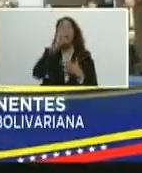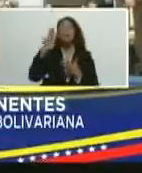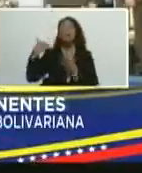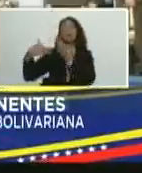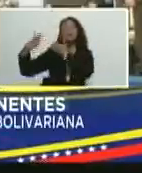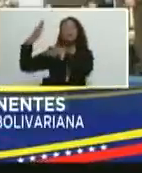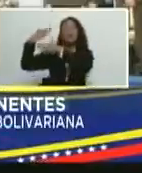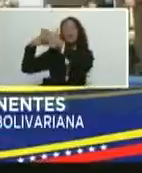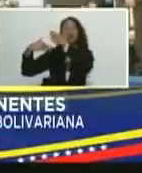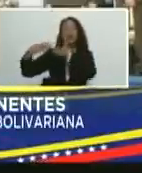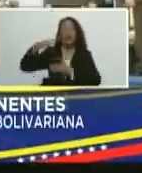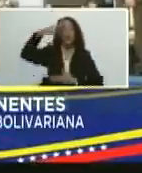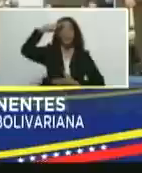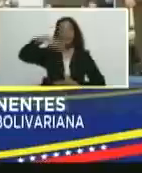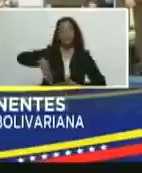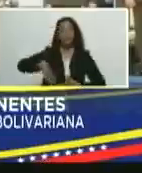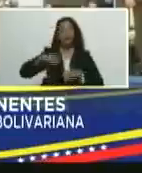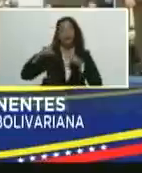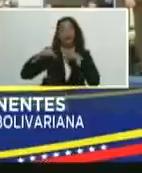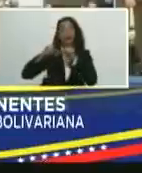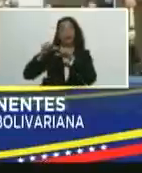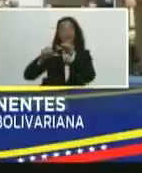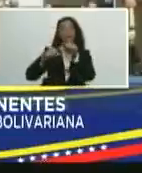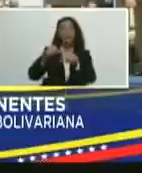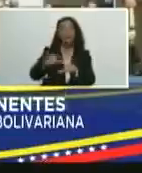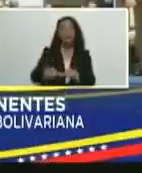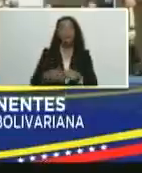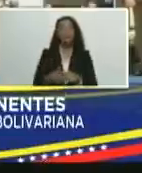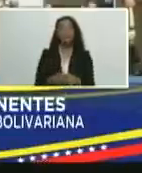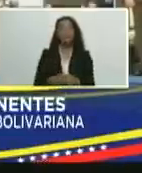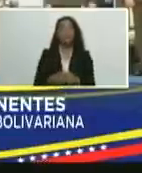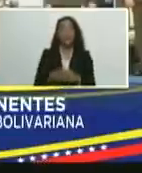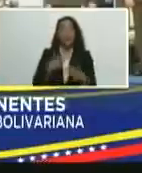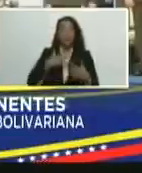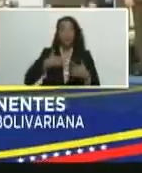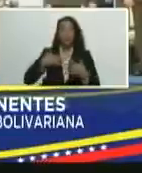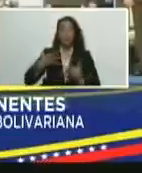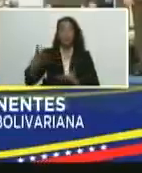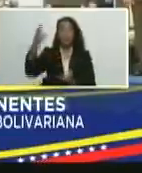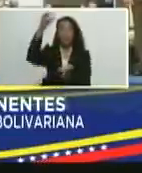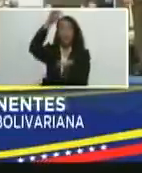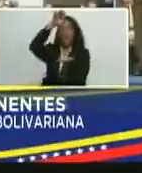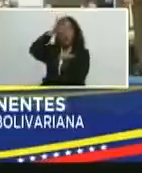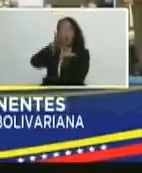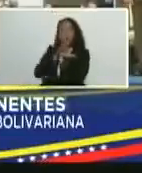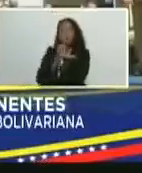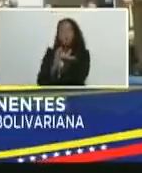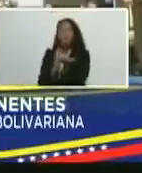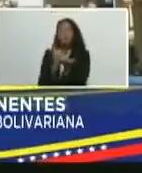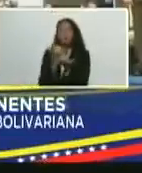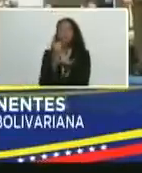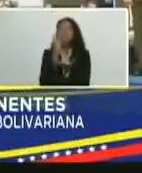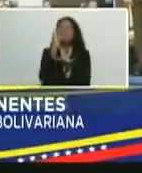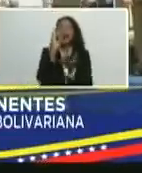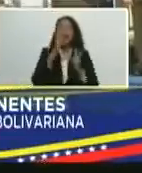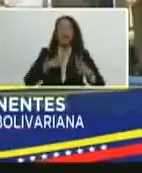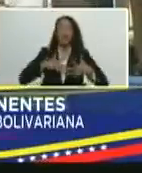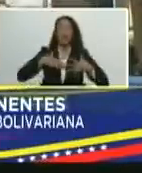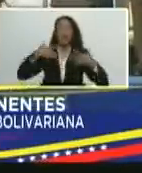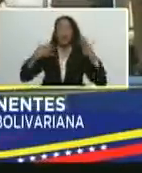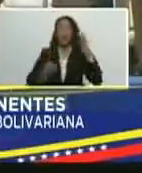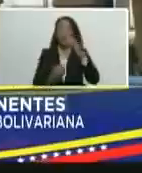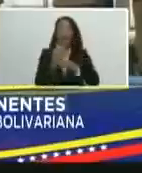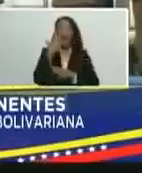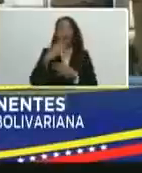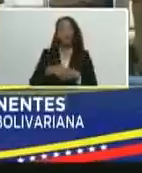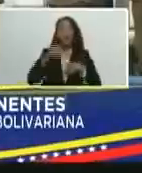un cadete eterno, la nueva espiritualidad, nuestra moral combativa que creó el